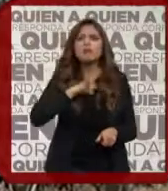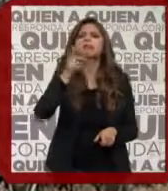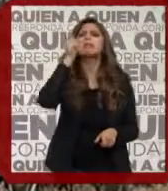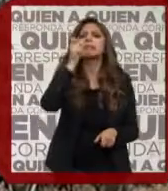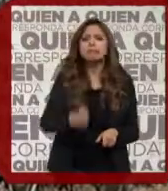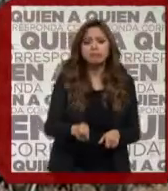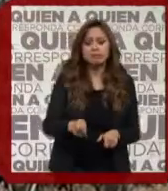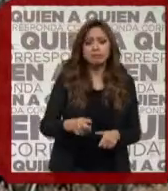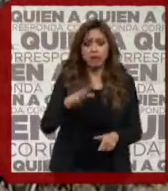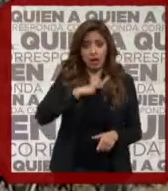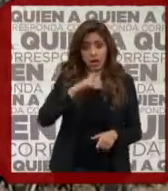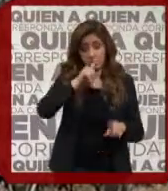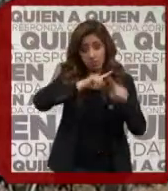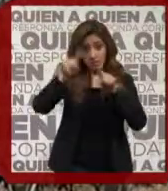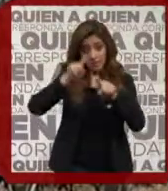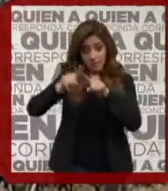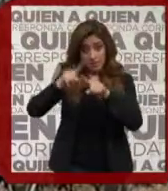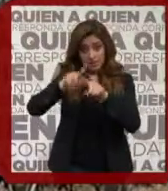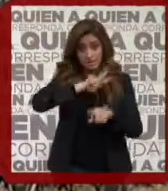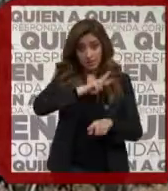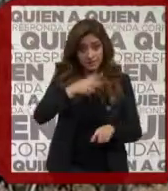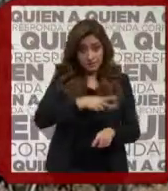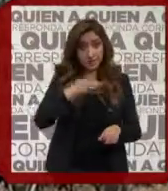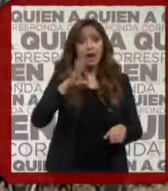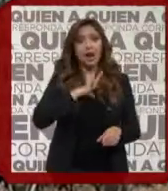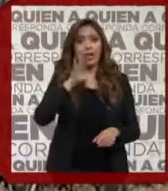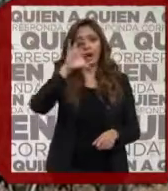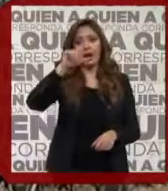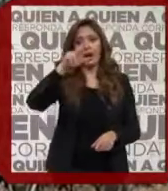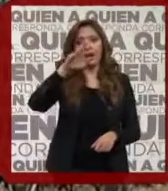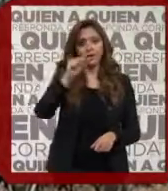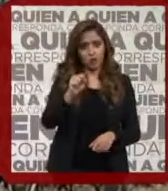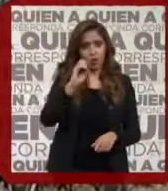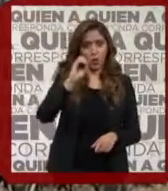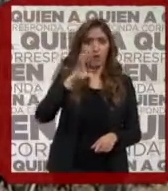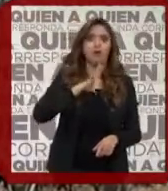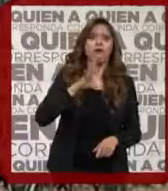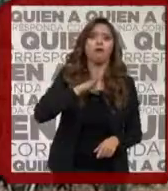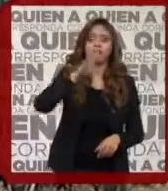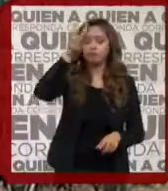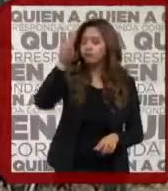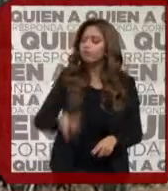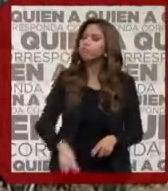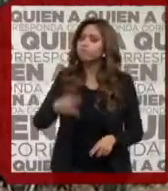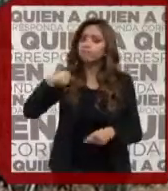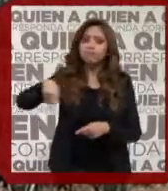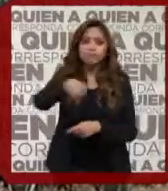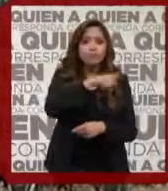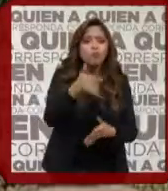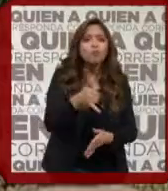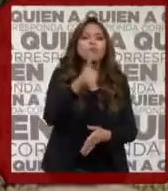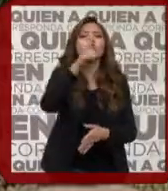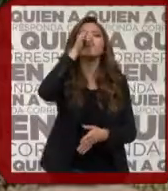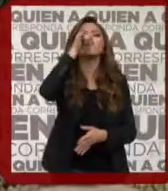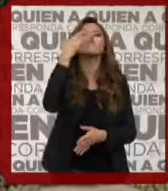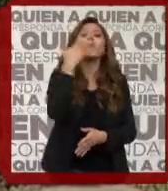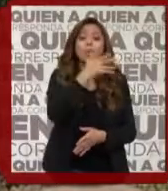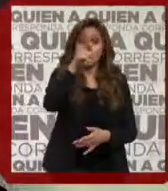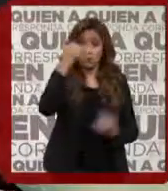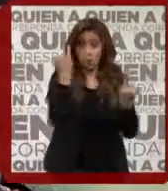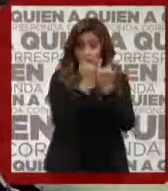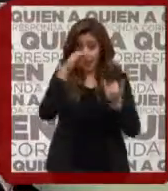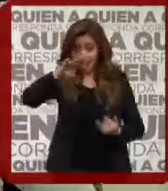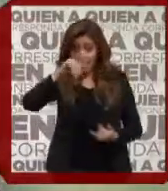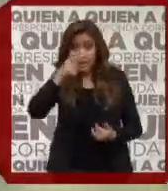muchas vitaminas, proteínas y rica en calcio. Entonces se dio cuenta que la verdad nuestra bebida es única. Del maguey también se